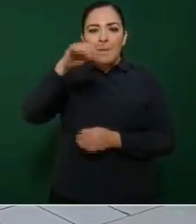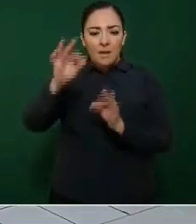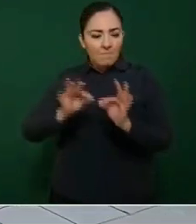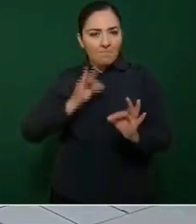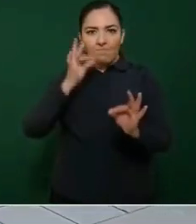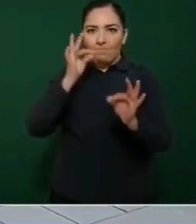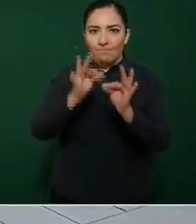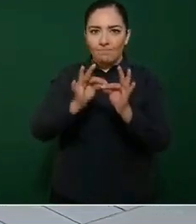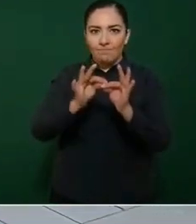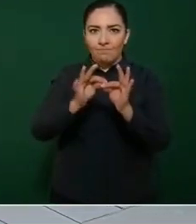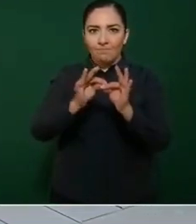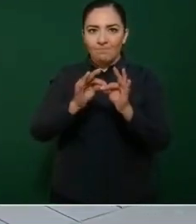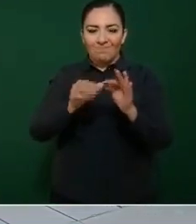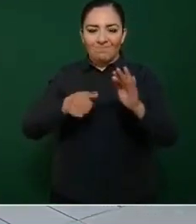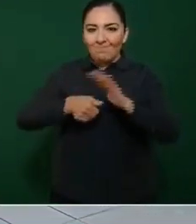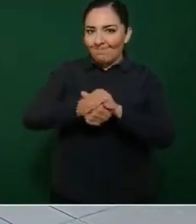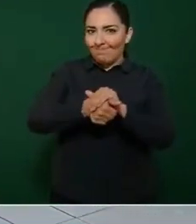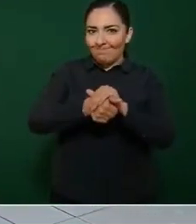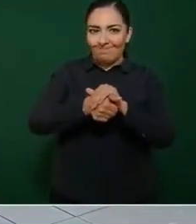que no haya corrupción